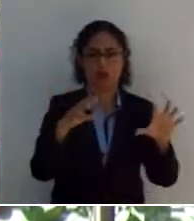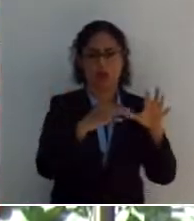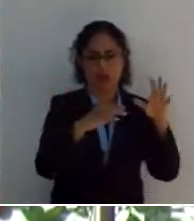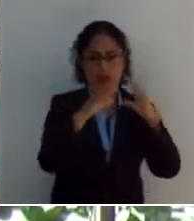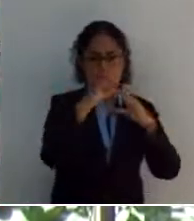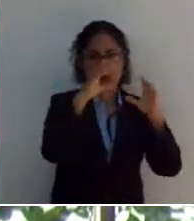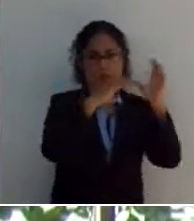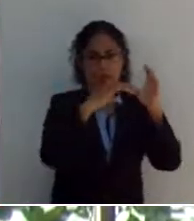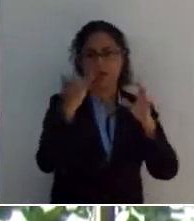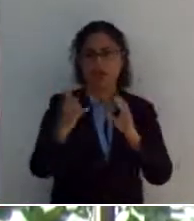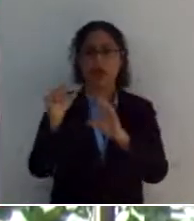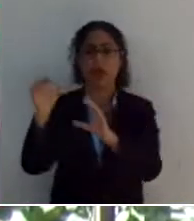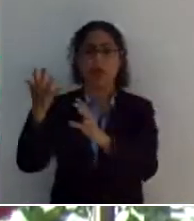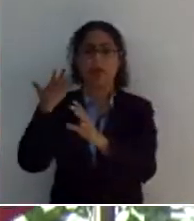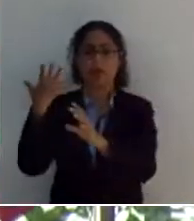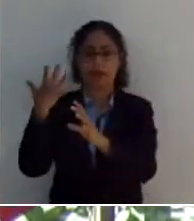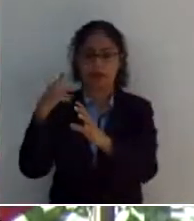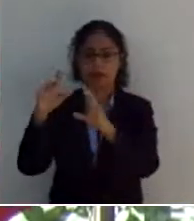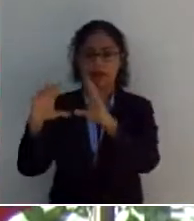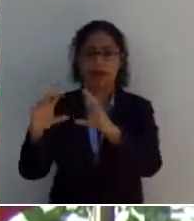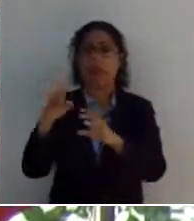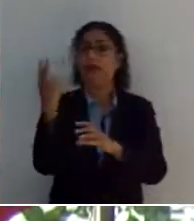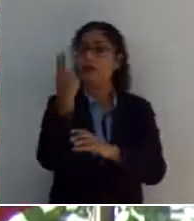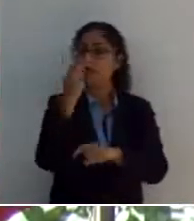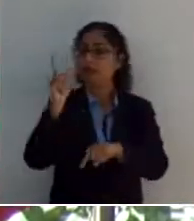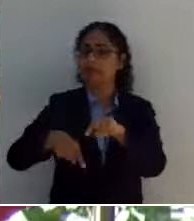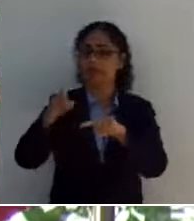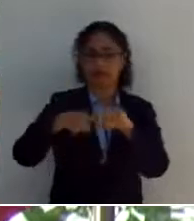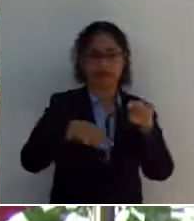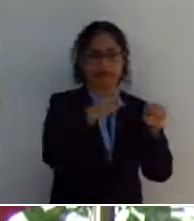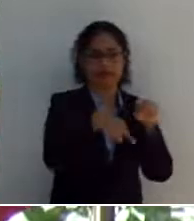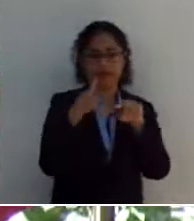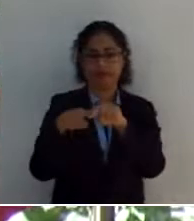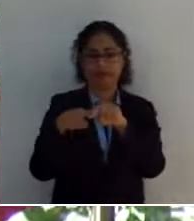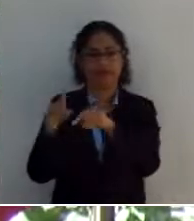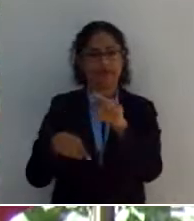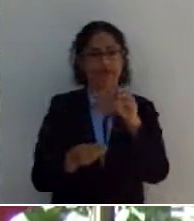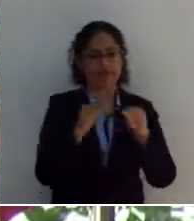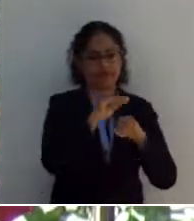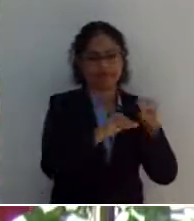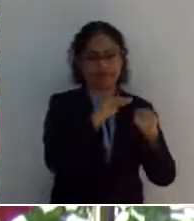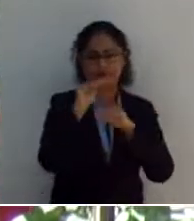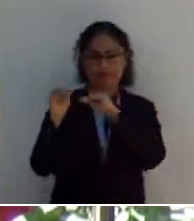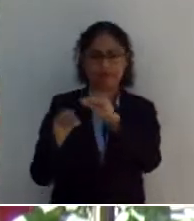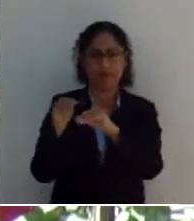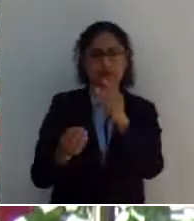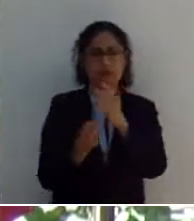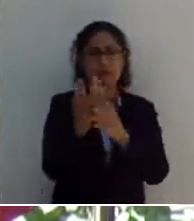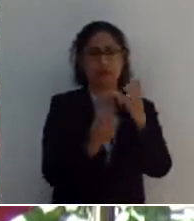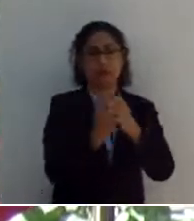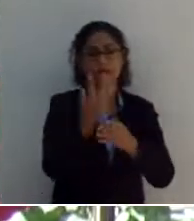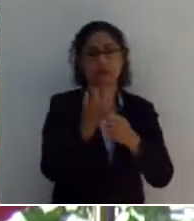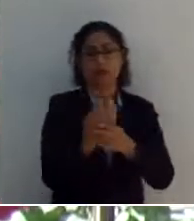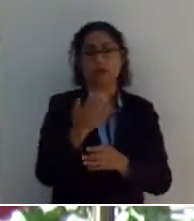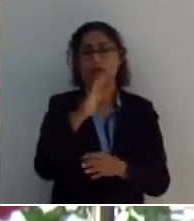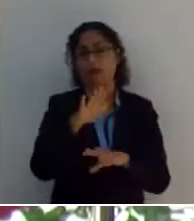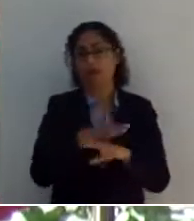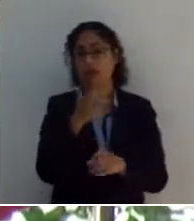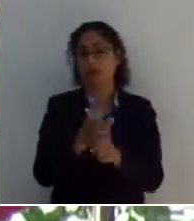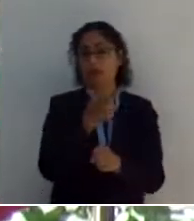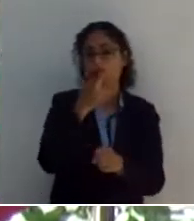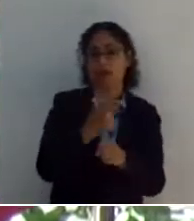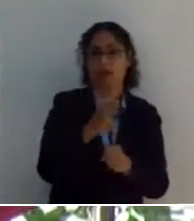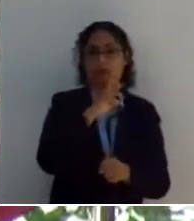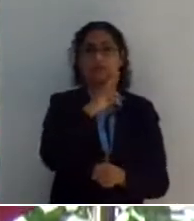una reestructuración para fortalecer estos dos puntos y de esa manera tener mayor